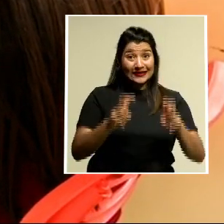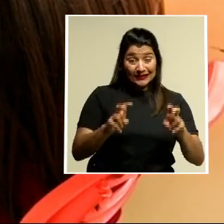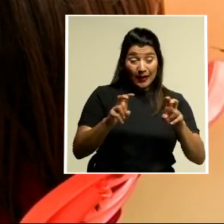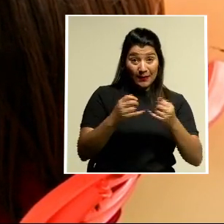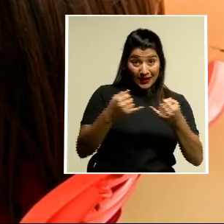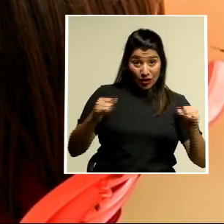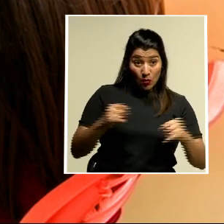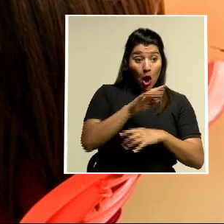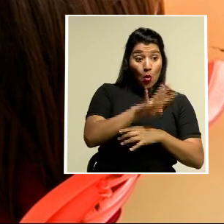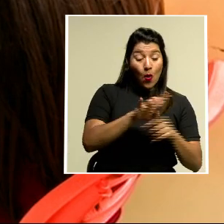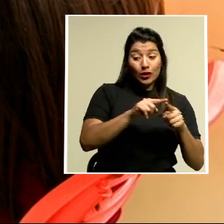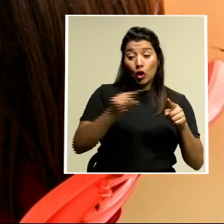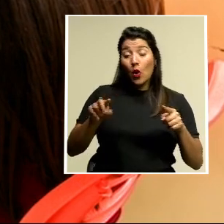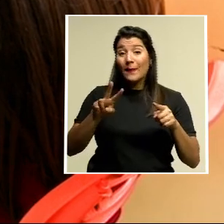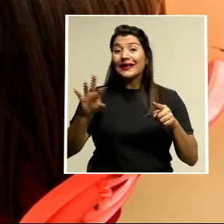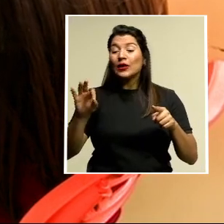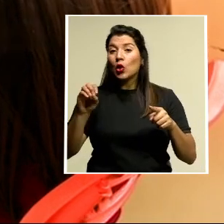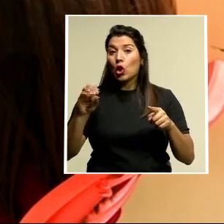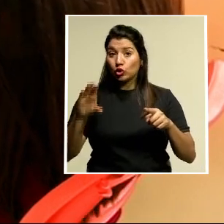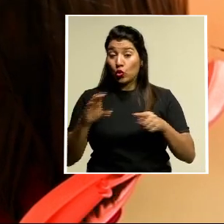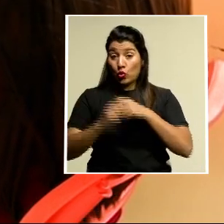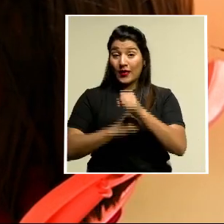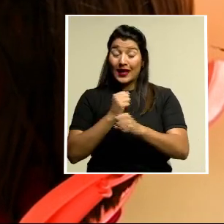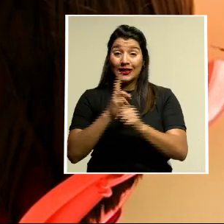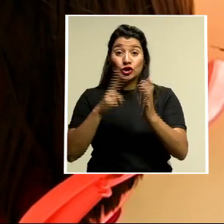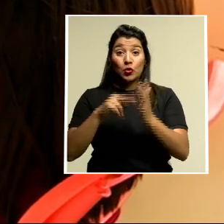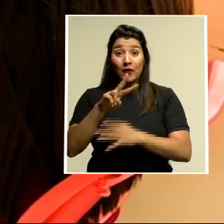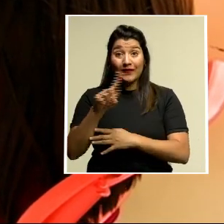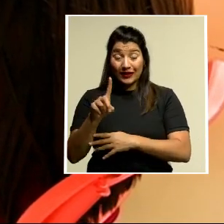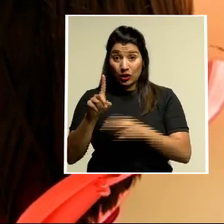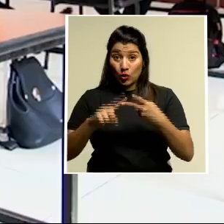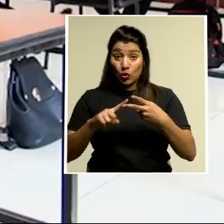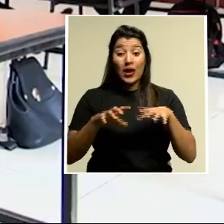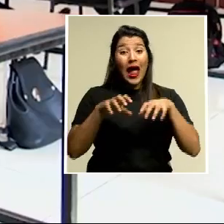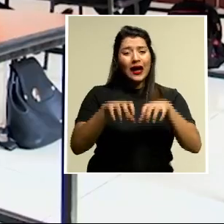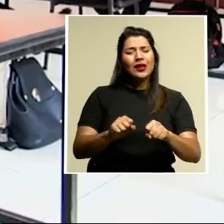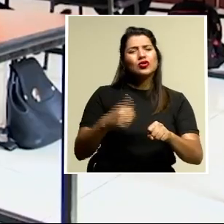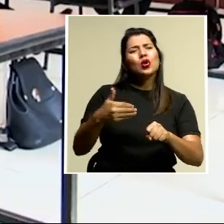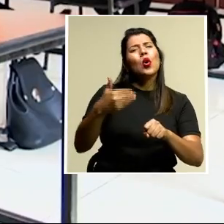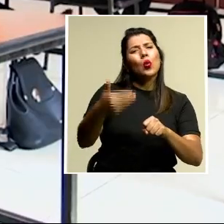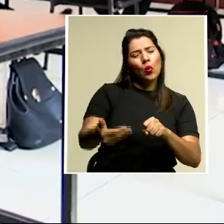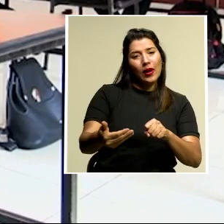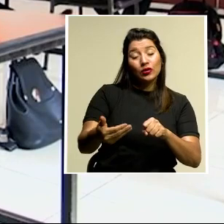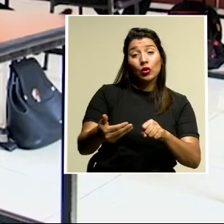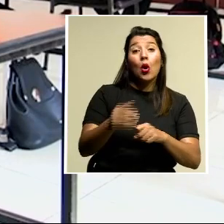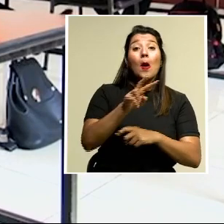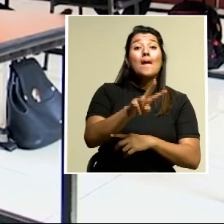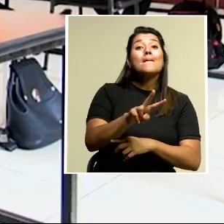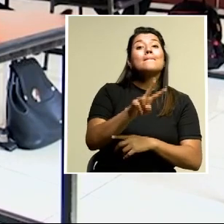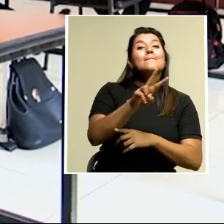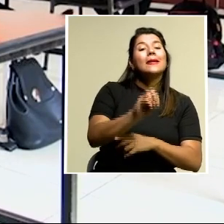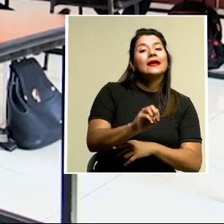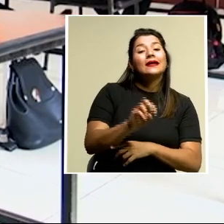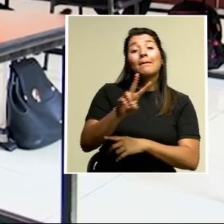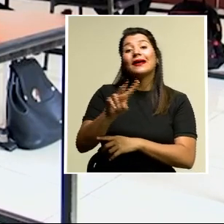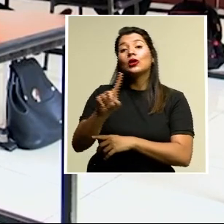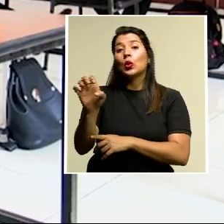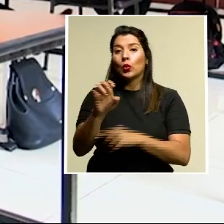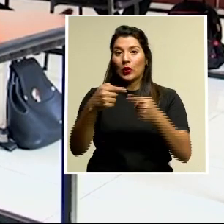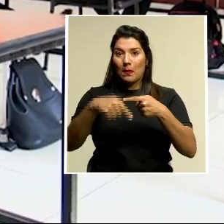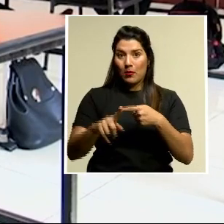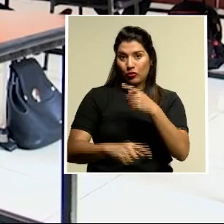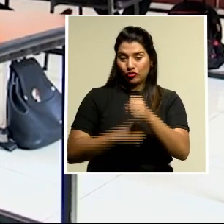del 4 al 29 de octubre del 2021 y los actos de graduación se llevarán a cabo el 20 y 21 de enero del